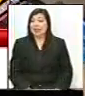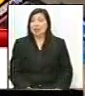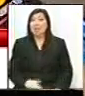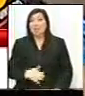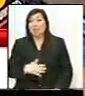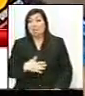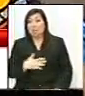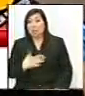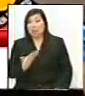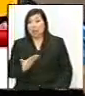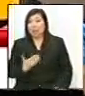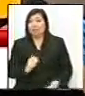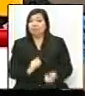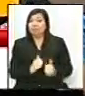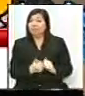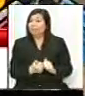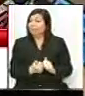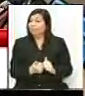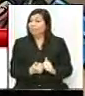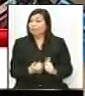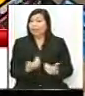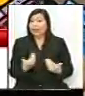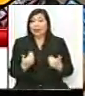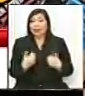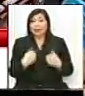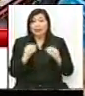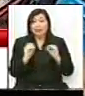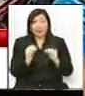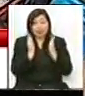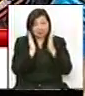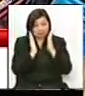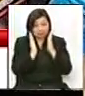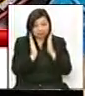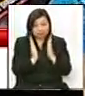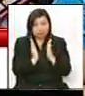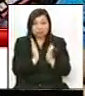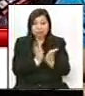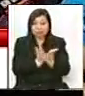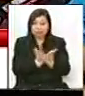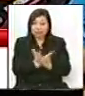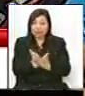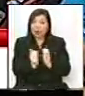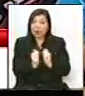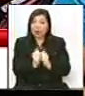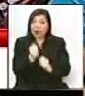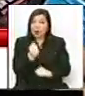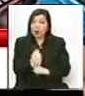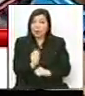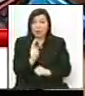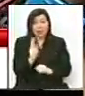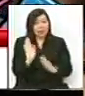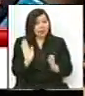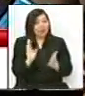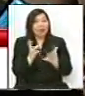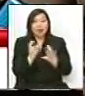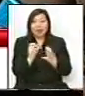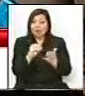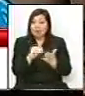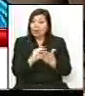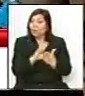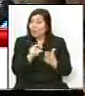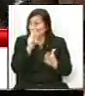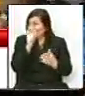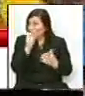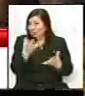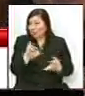poder, no voy a decir corregir, pero de poder tener una posición firme, frontal, contra la corrupción, que es lo que quiere finalmente todos los